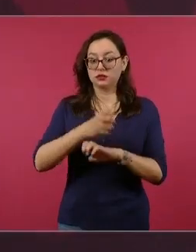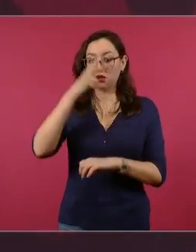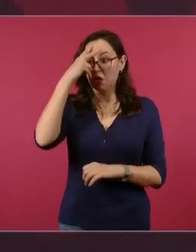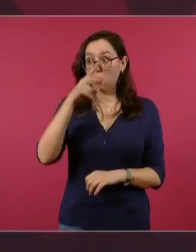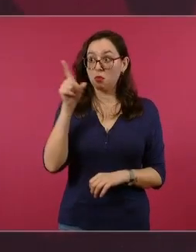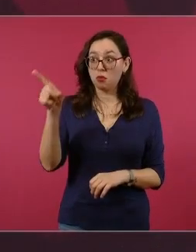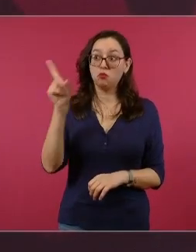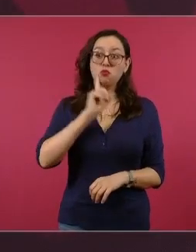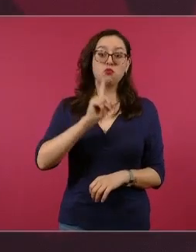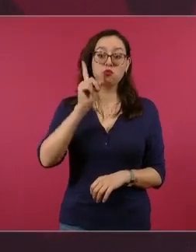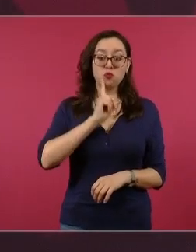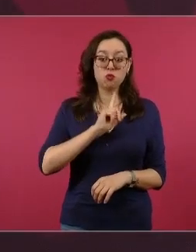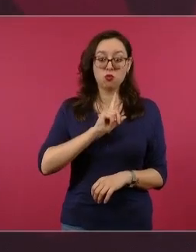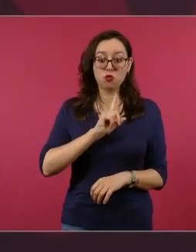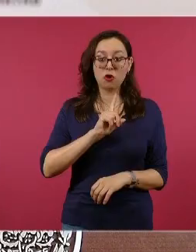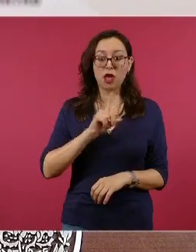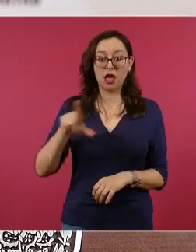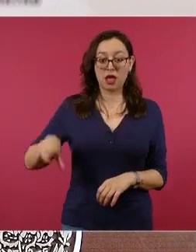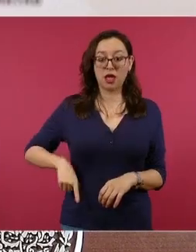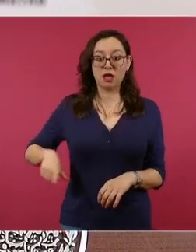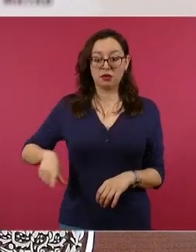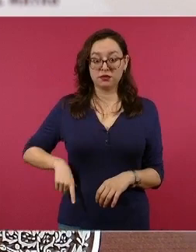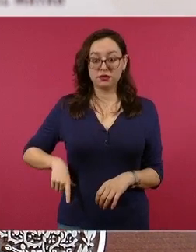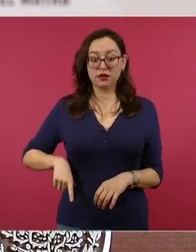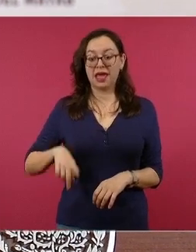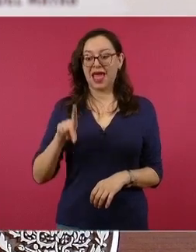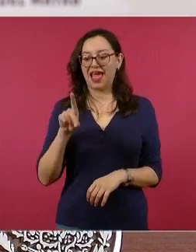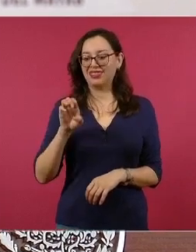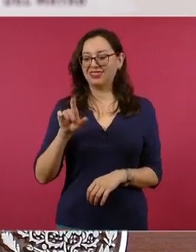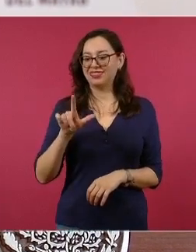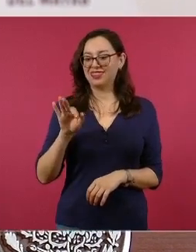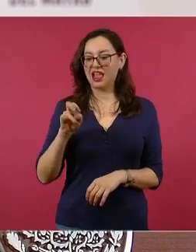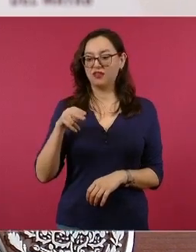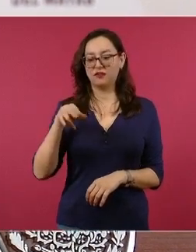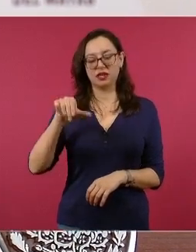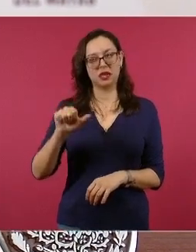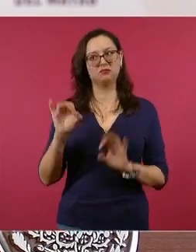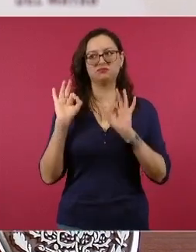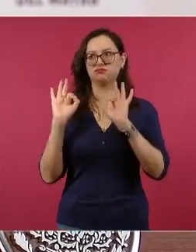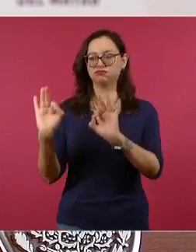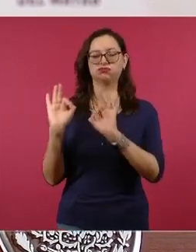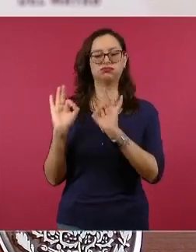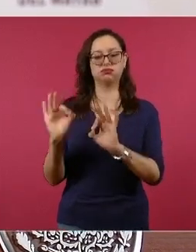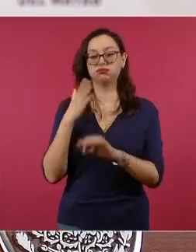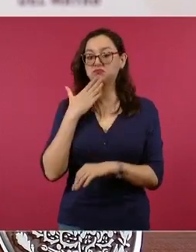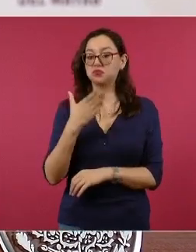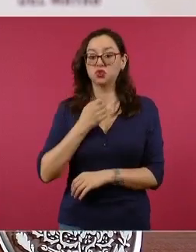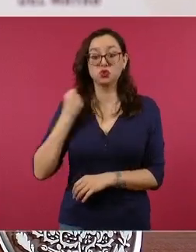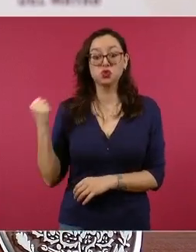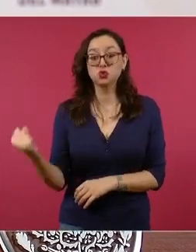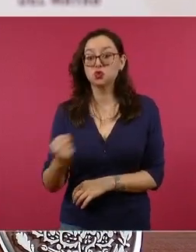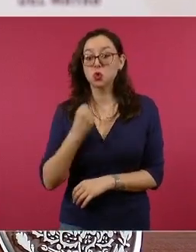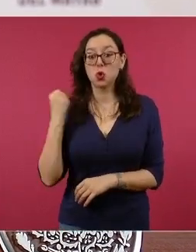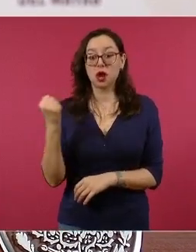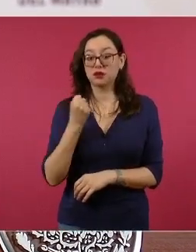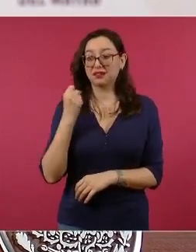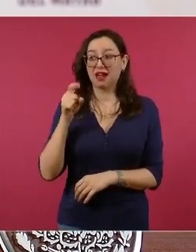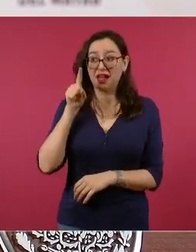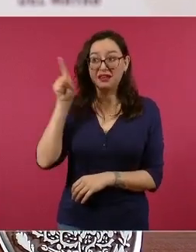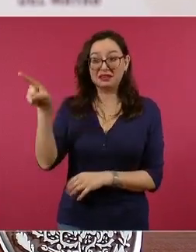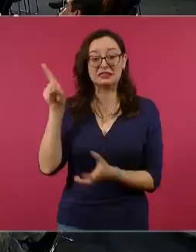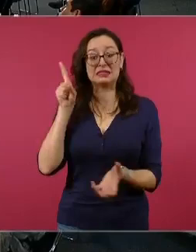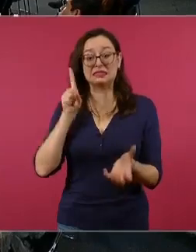Delfina, porque es un estado muy poblado, con muchos